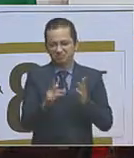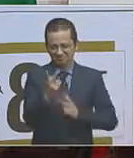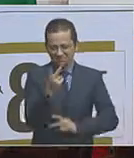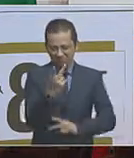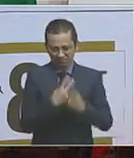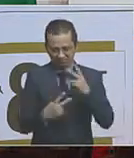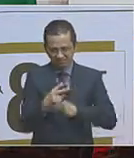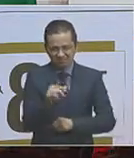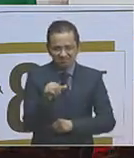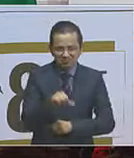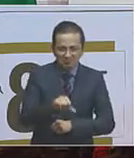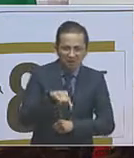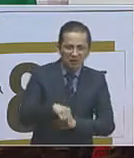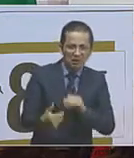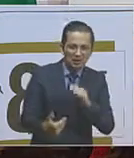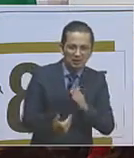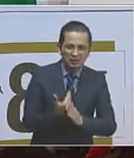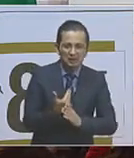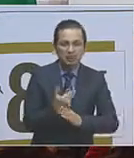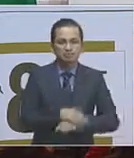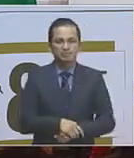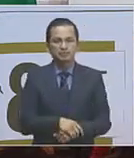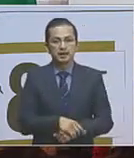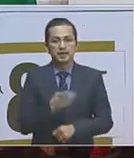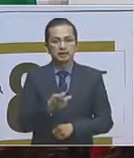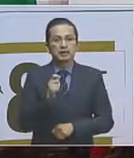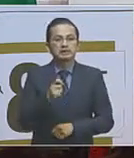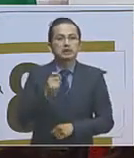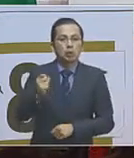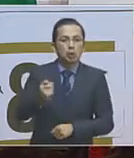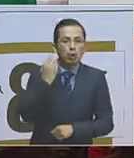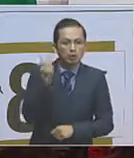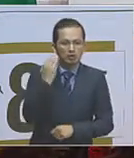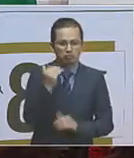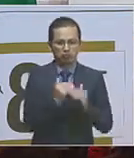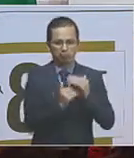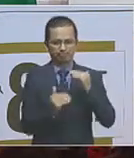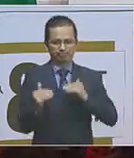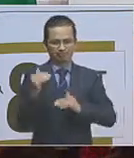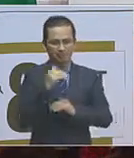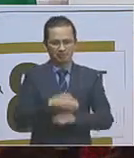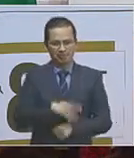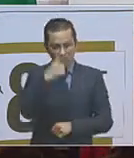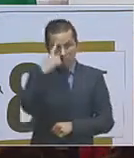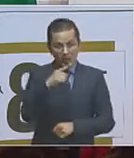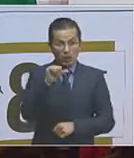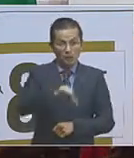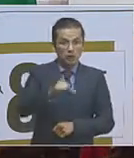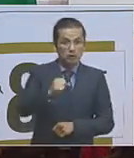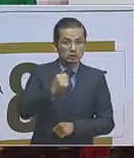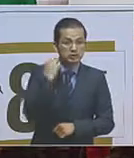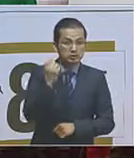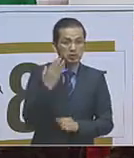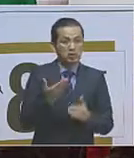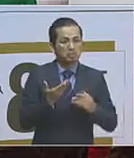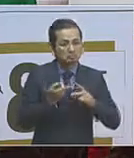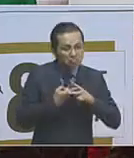mañana a la conferencia magistral que abre los trabajos del seminario titulado